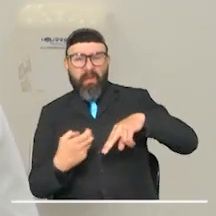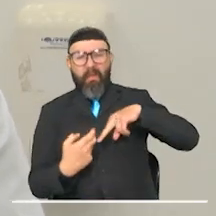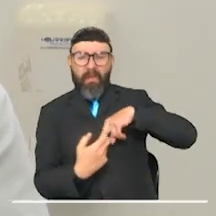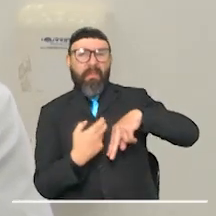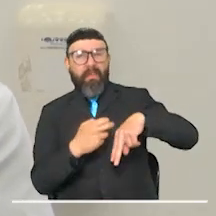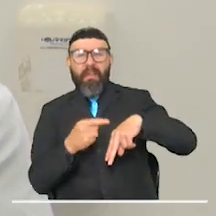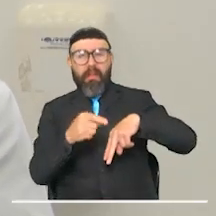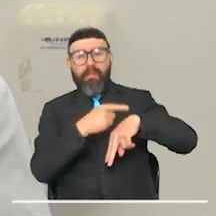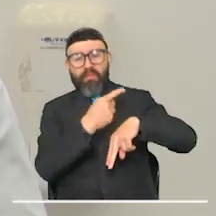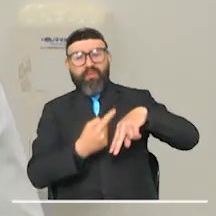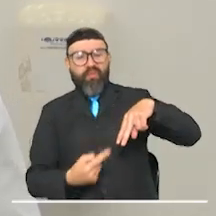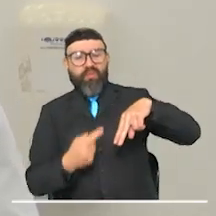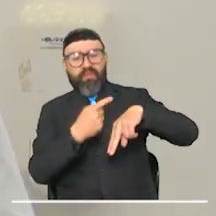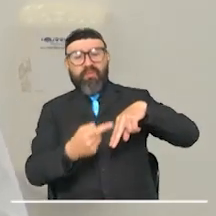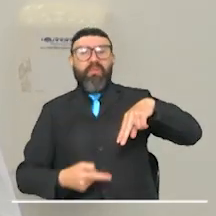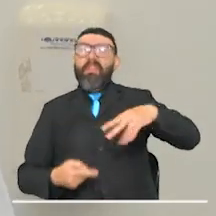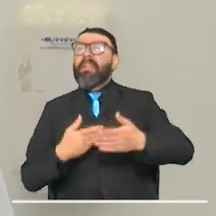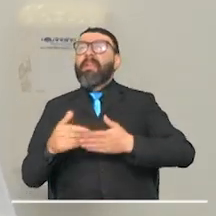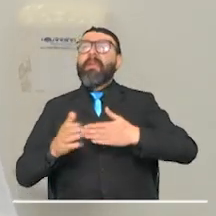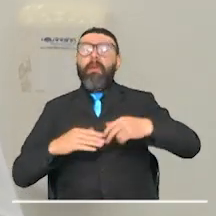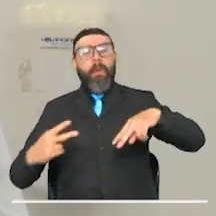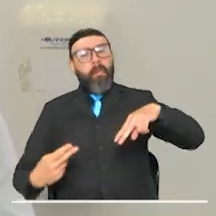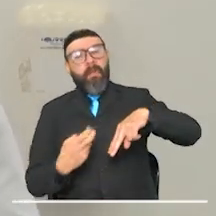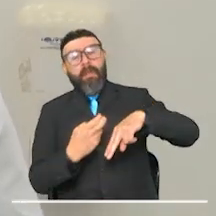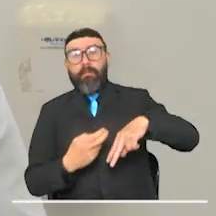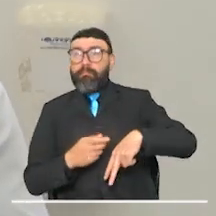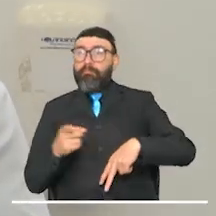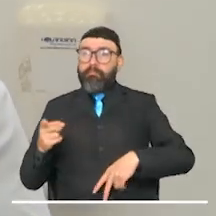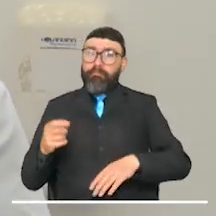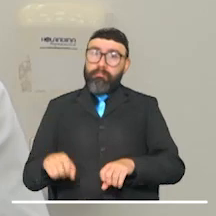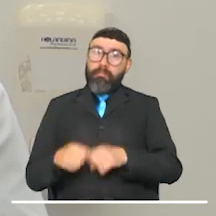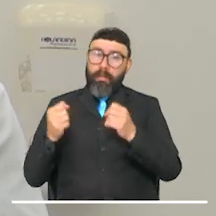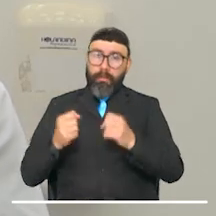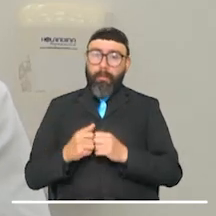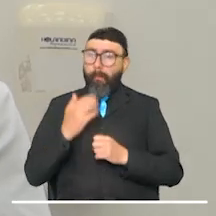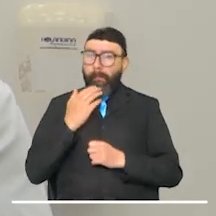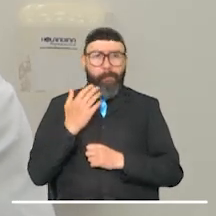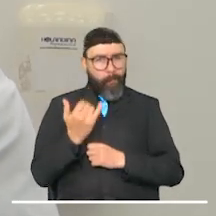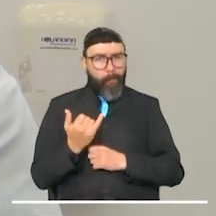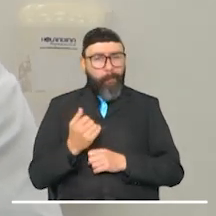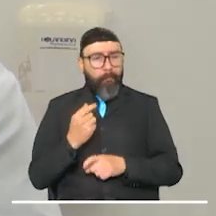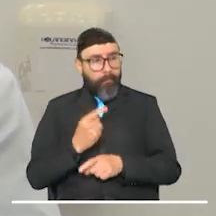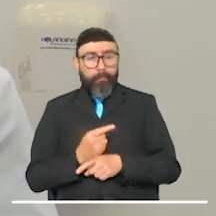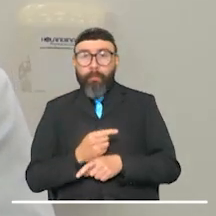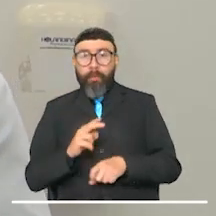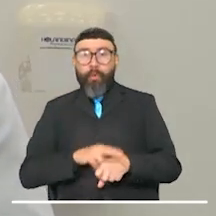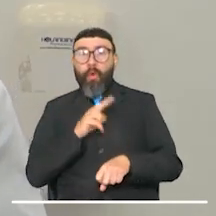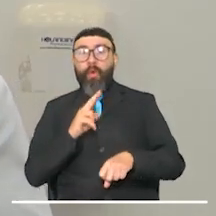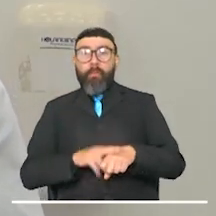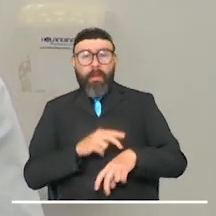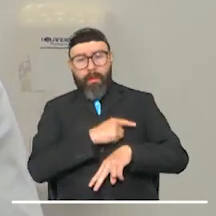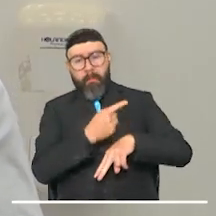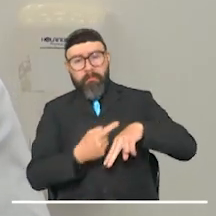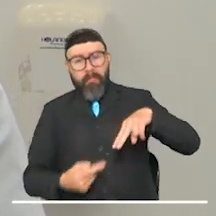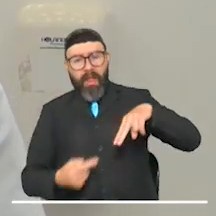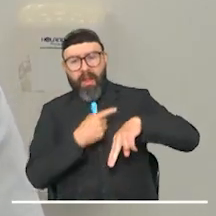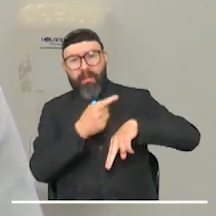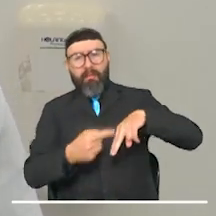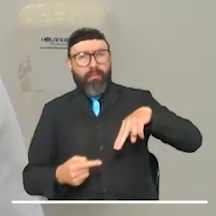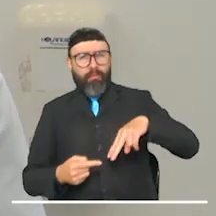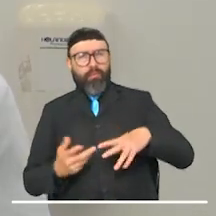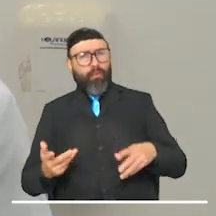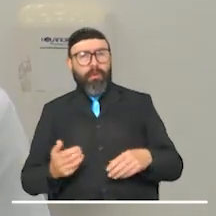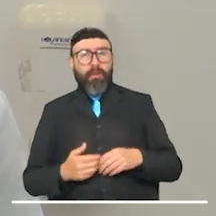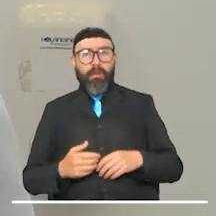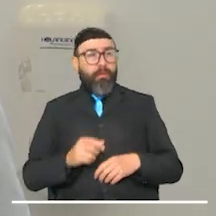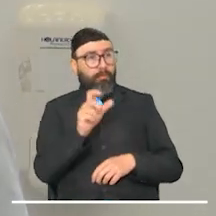que son las varices que como dijeron profesor nuestro de acá no existe la varices normal es muy es muy común ya que una paciente nos